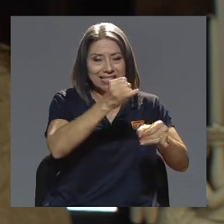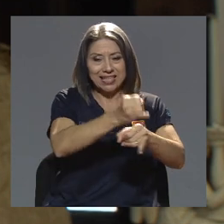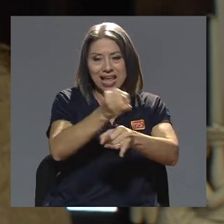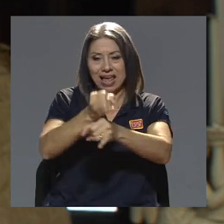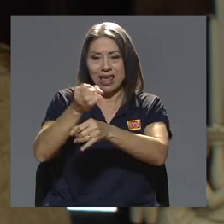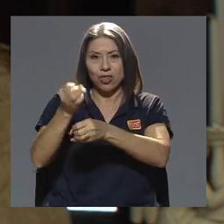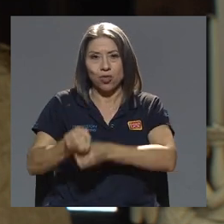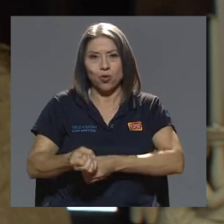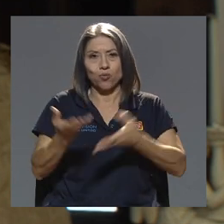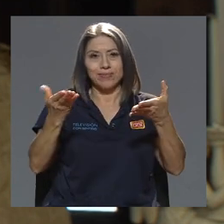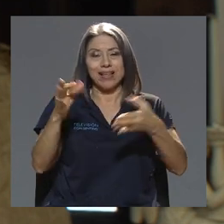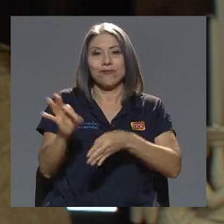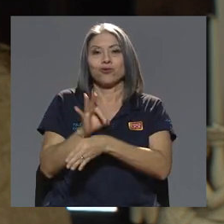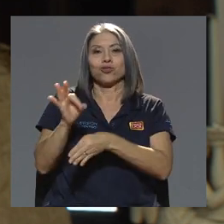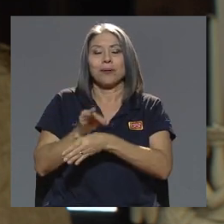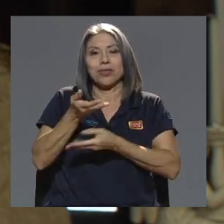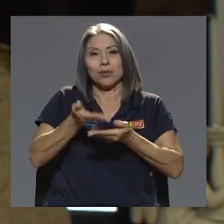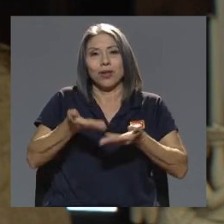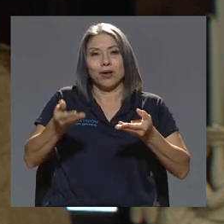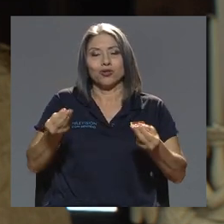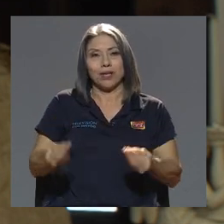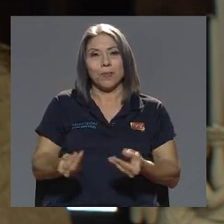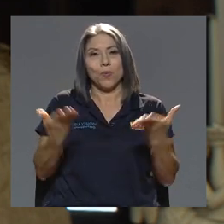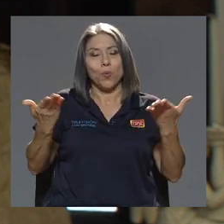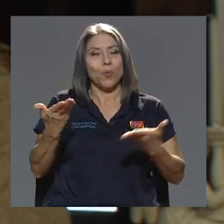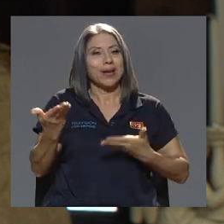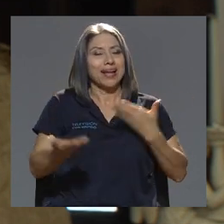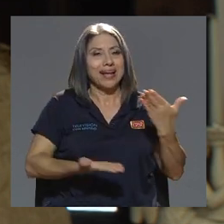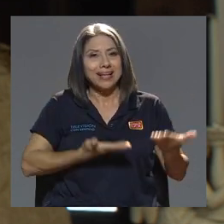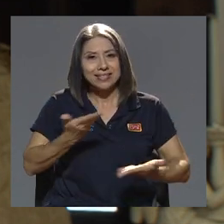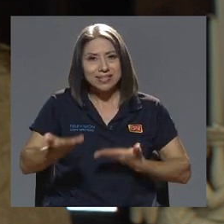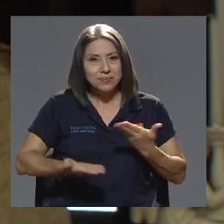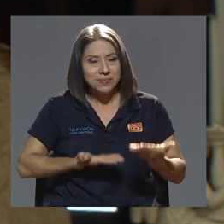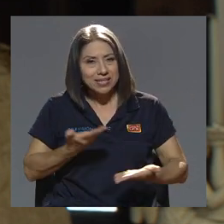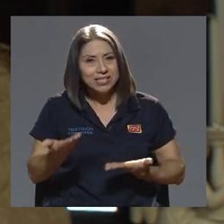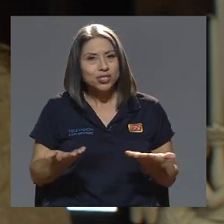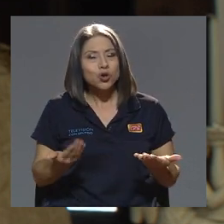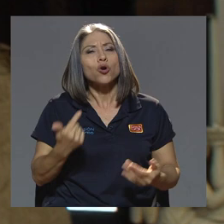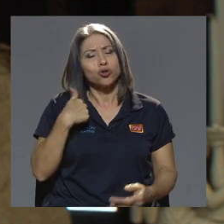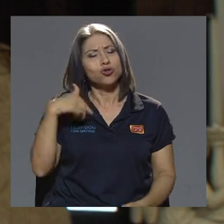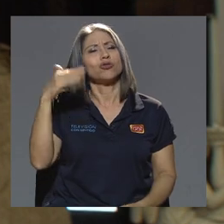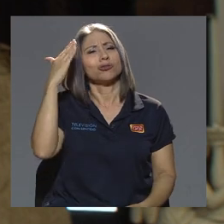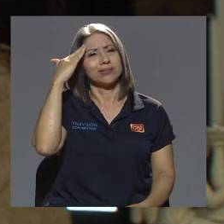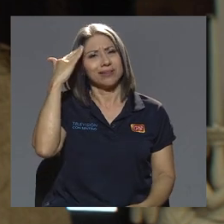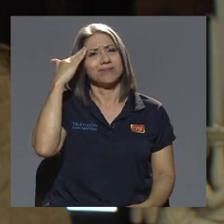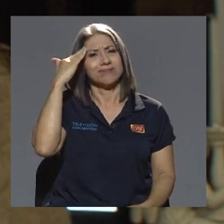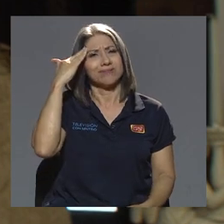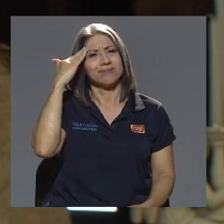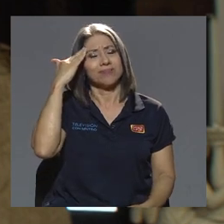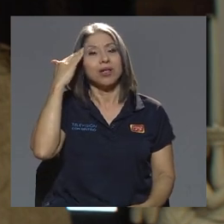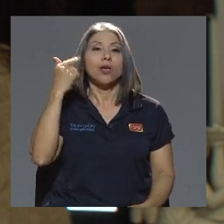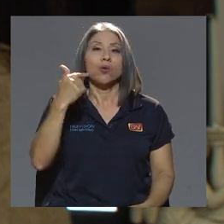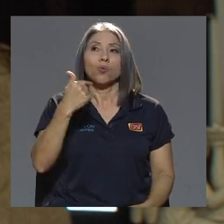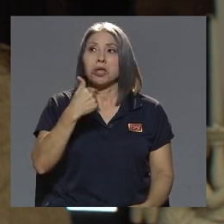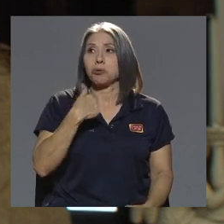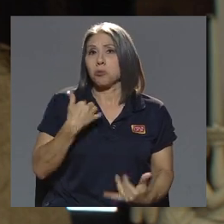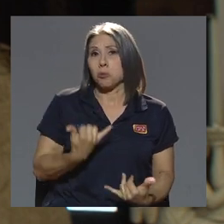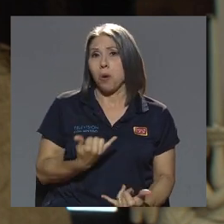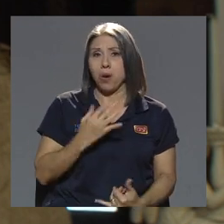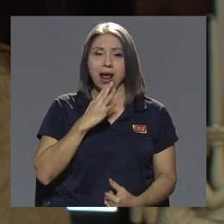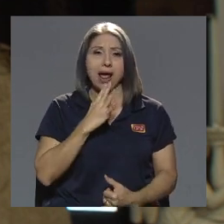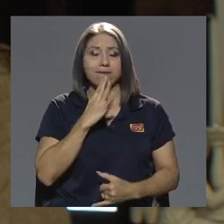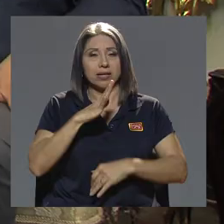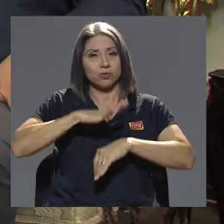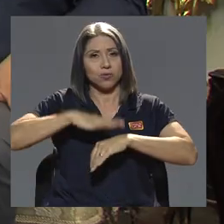de la cosa pública, de lo que es el servicio, de lo que es... Yo sé que la vida, cuando uno habla hoy en día de